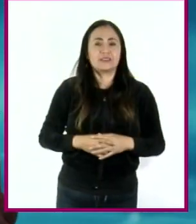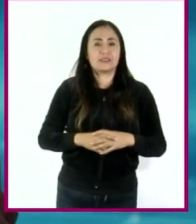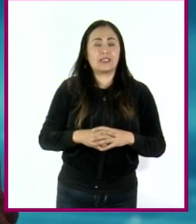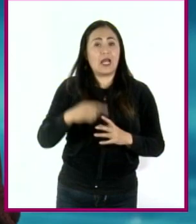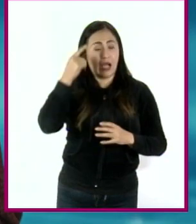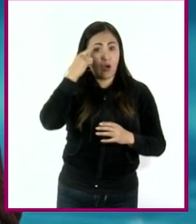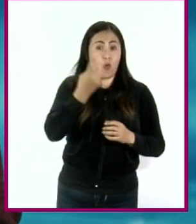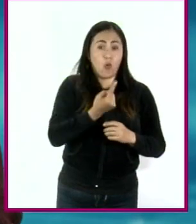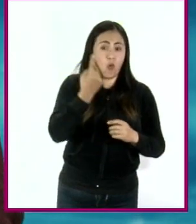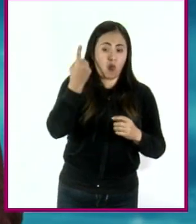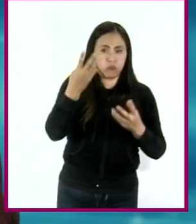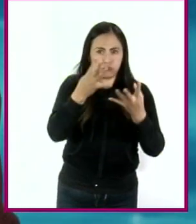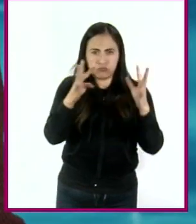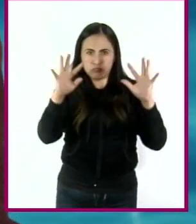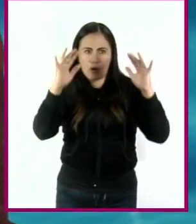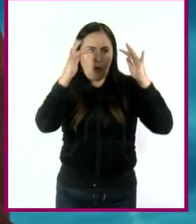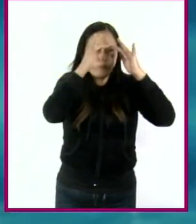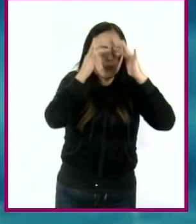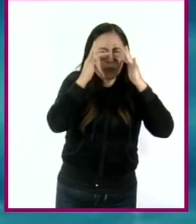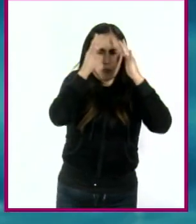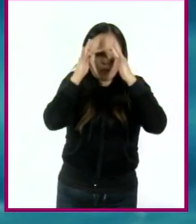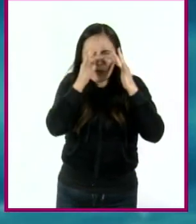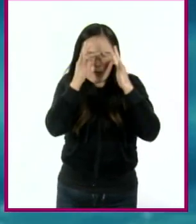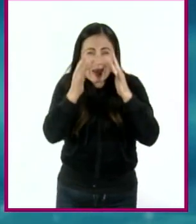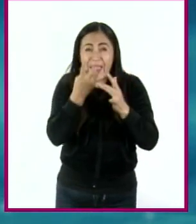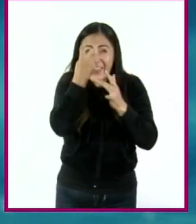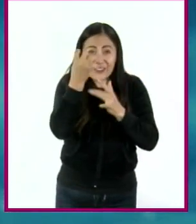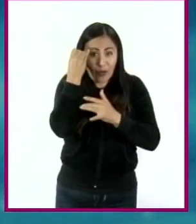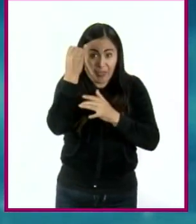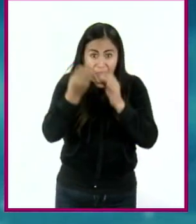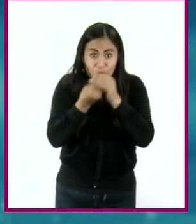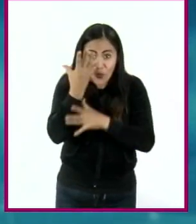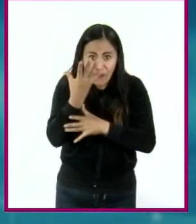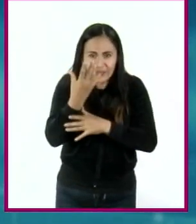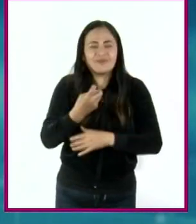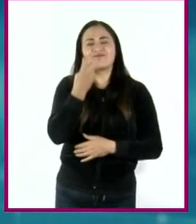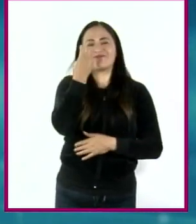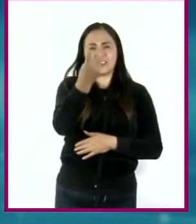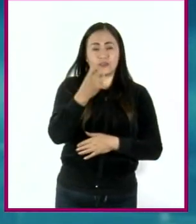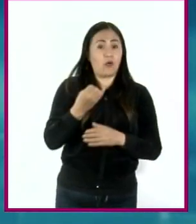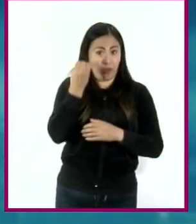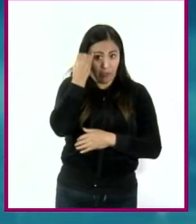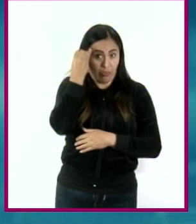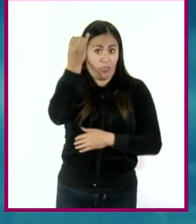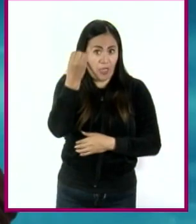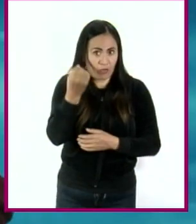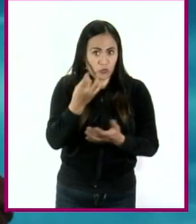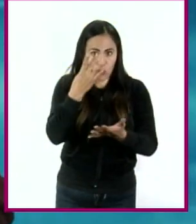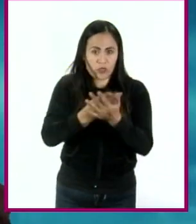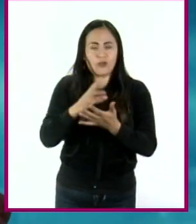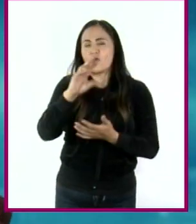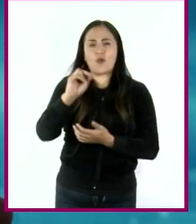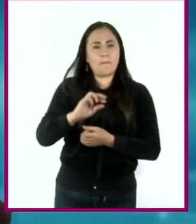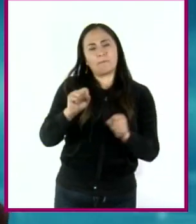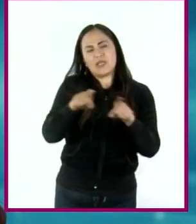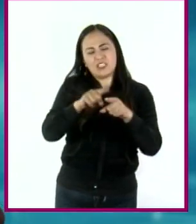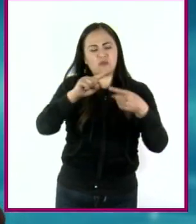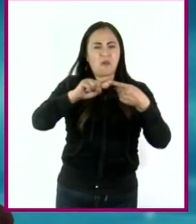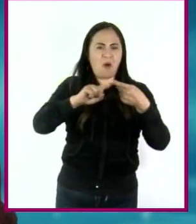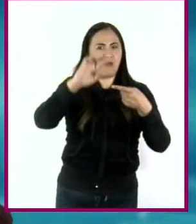unas con las otras, ¿se generan ideas nuevas? Así es, Memo. Y no solo ideas, también recuerdos. Entonces,